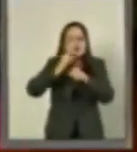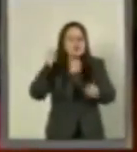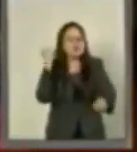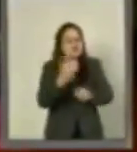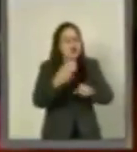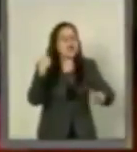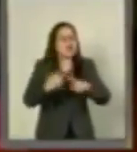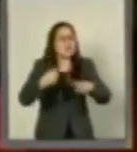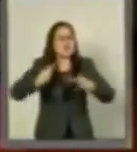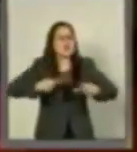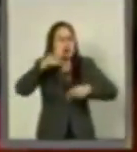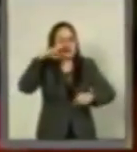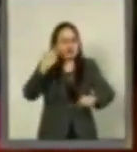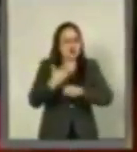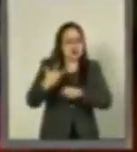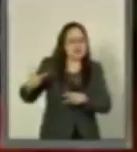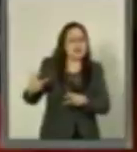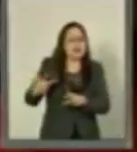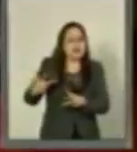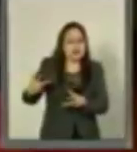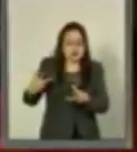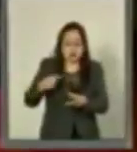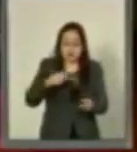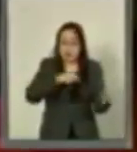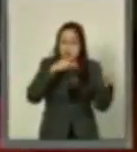los delincuentes y no necesariamente estar acá,